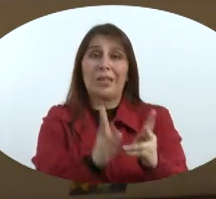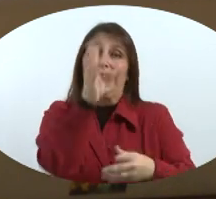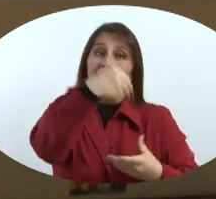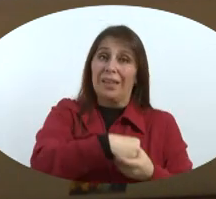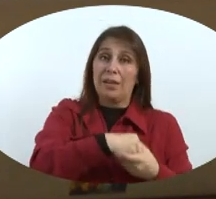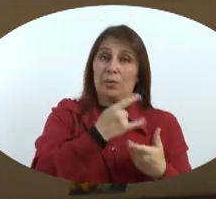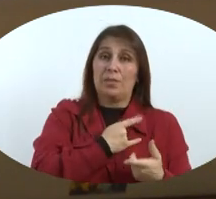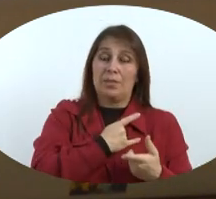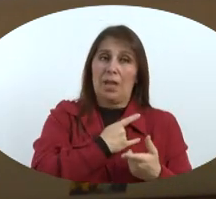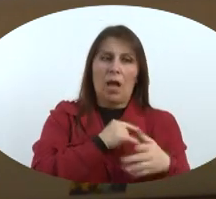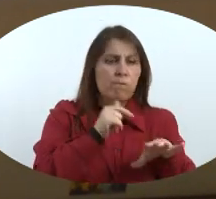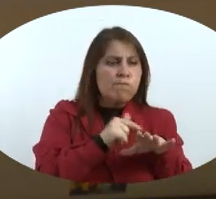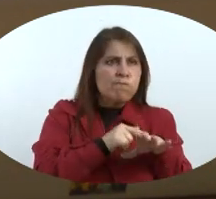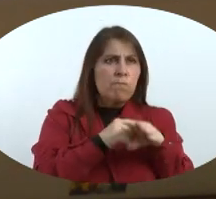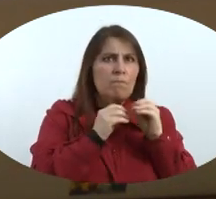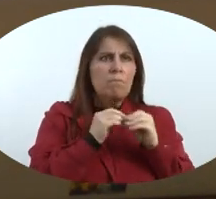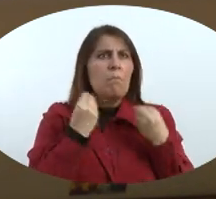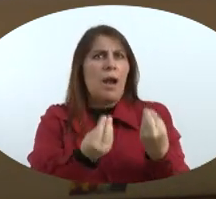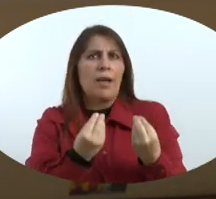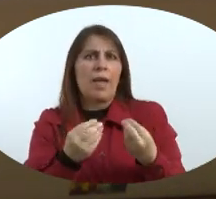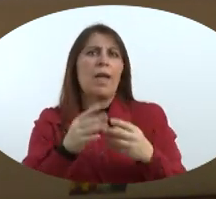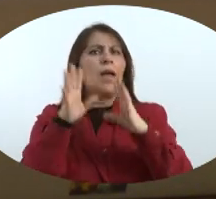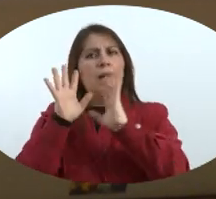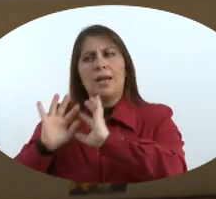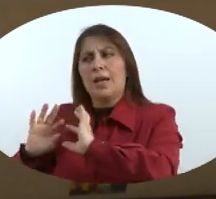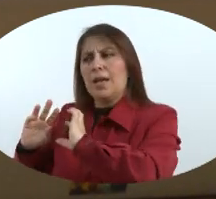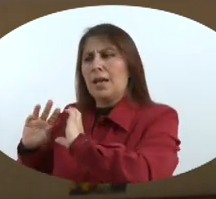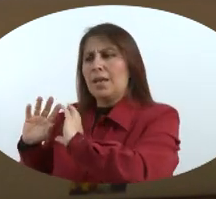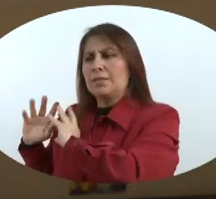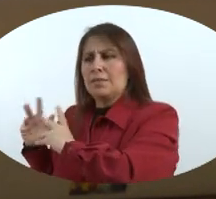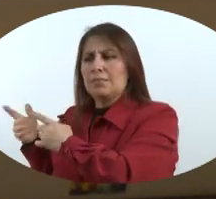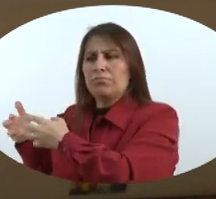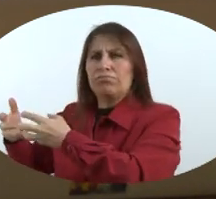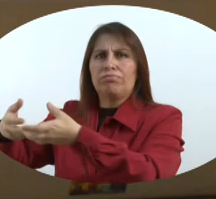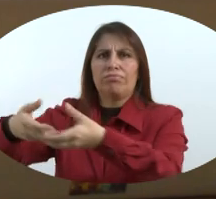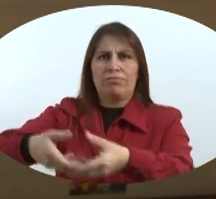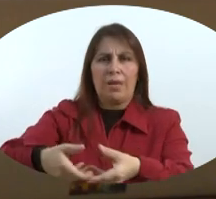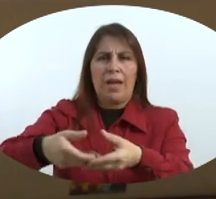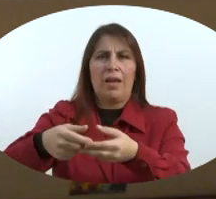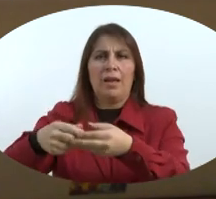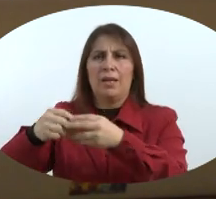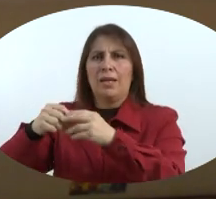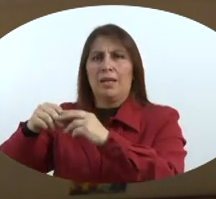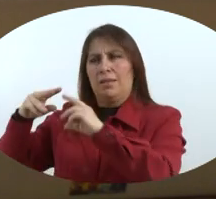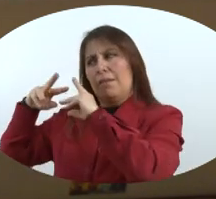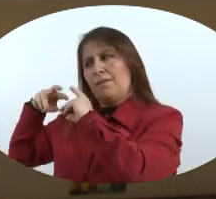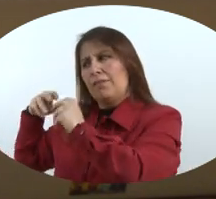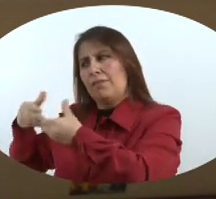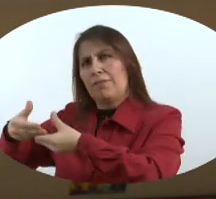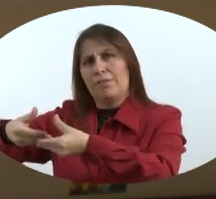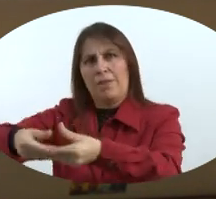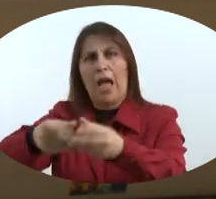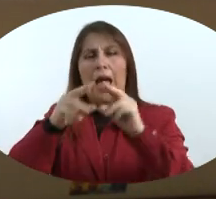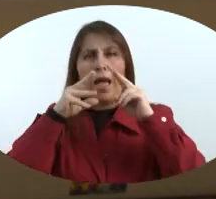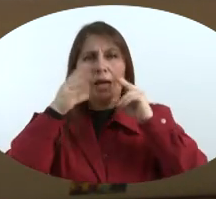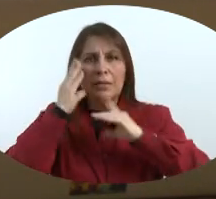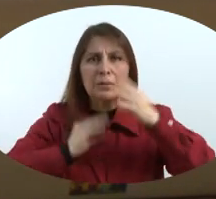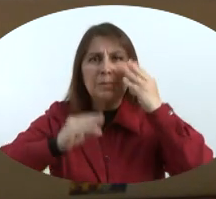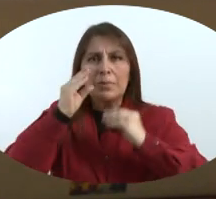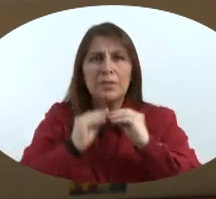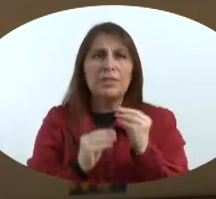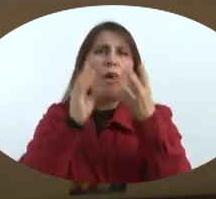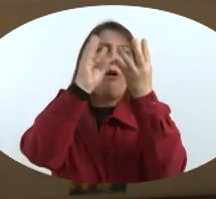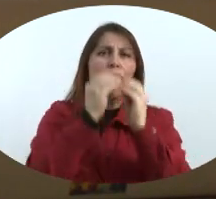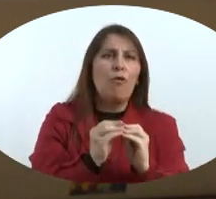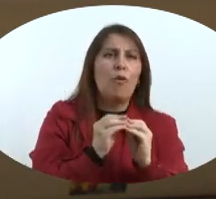de los estudiantes en la universidad la sistematización de experiencias de las diferentes organizaciones o formas de